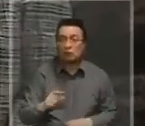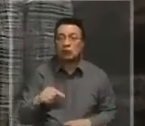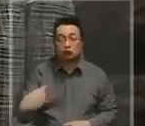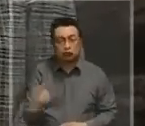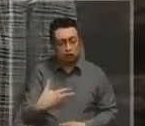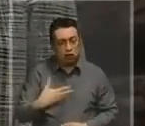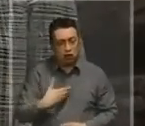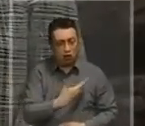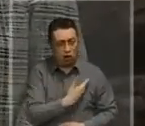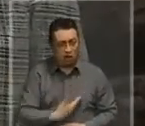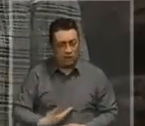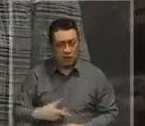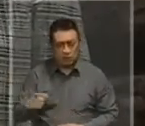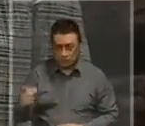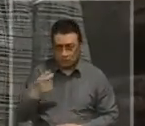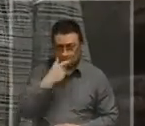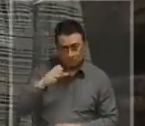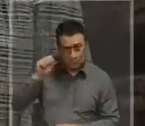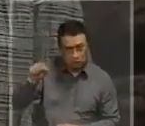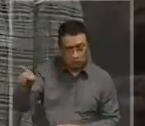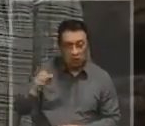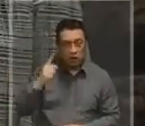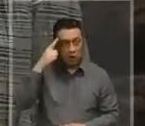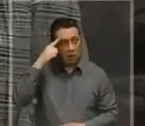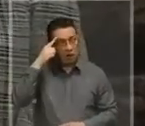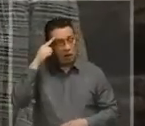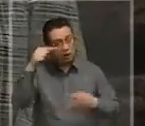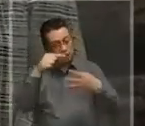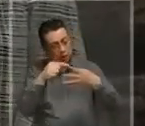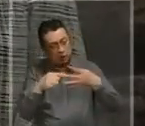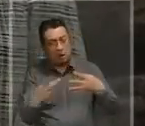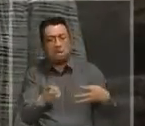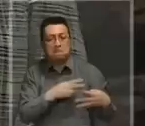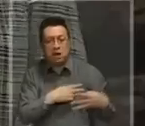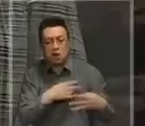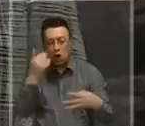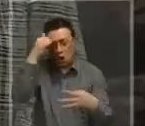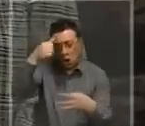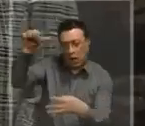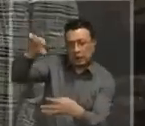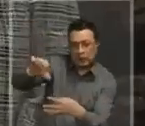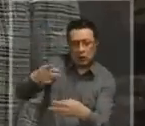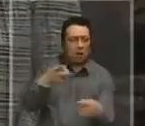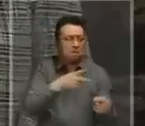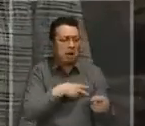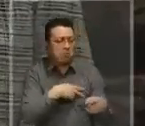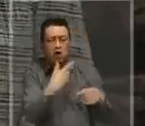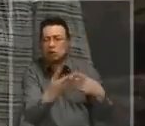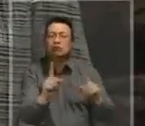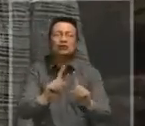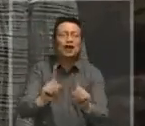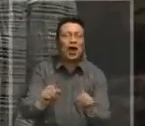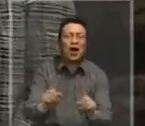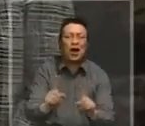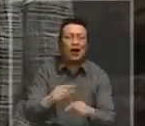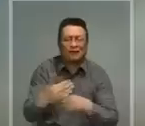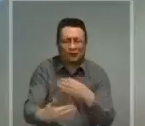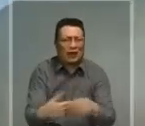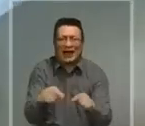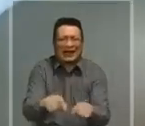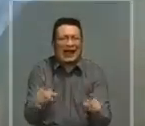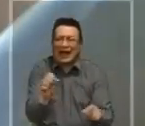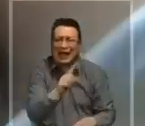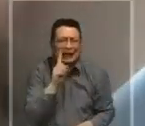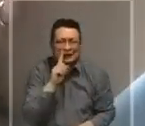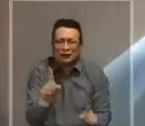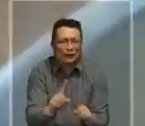gobierno y el presidente de la República no se guía por la lógica del premio y del castigo, del garrote y la zanahoria. No funcionamos así. Un